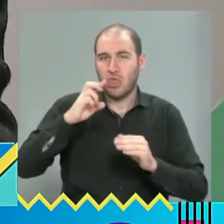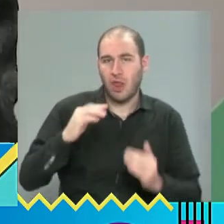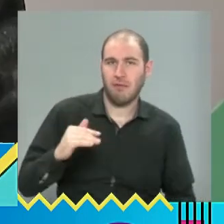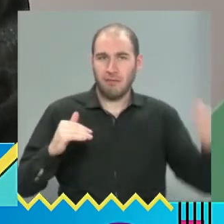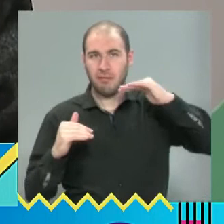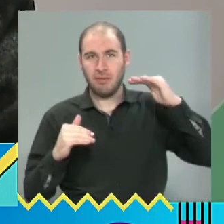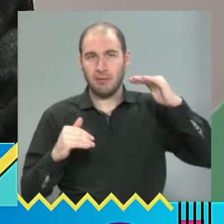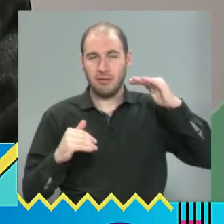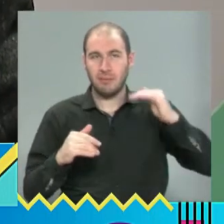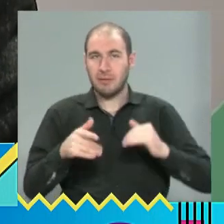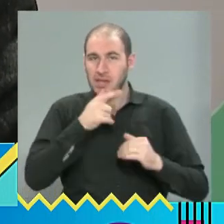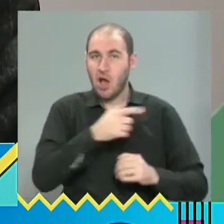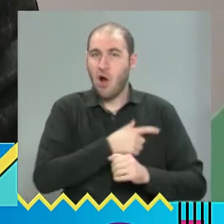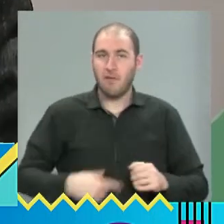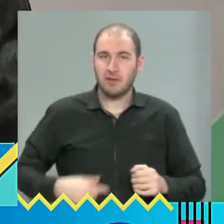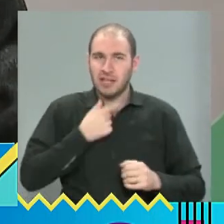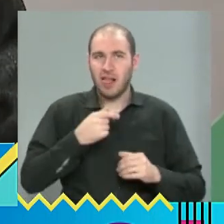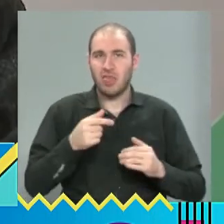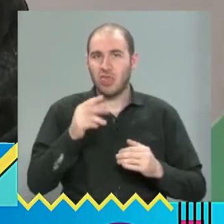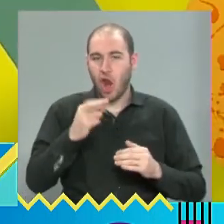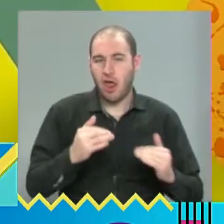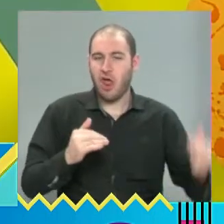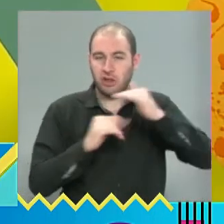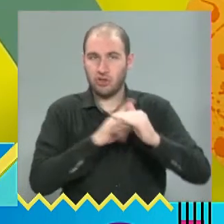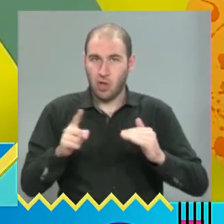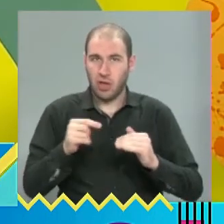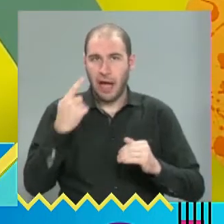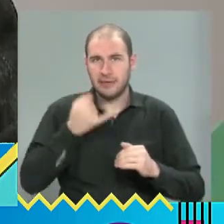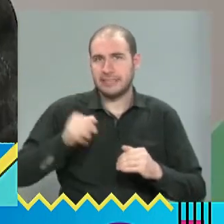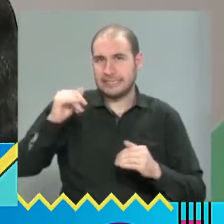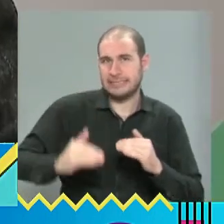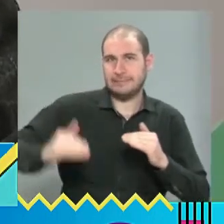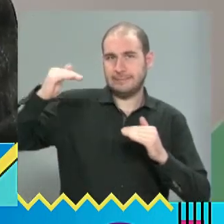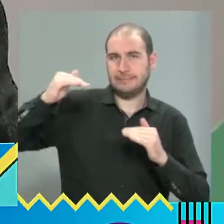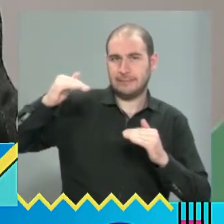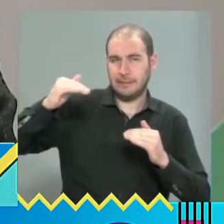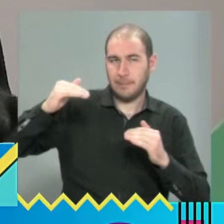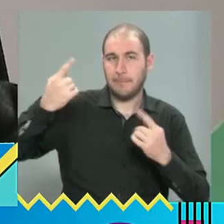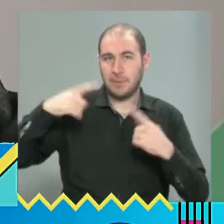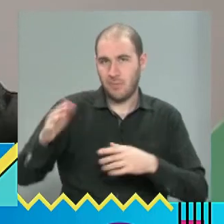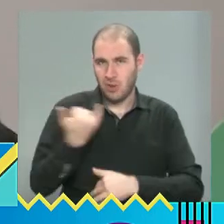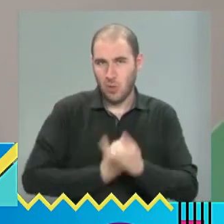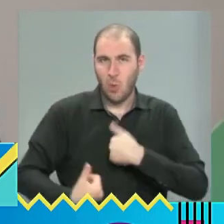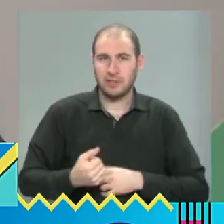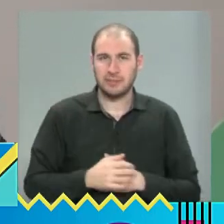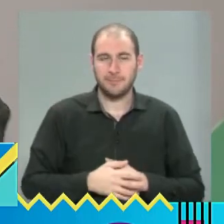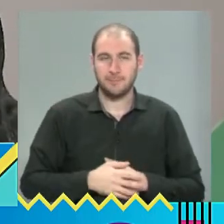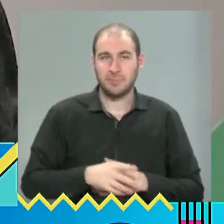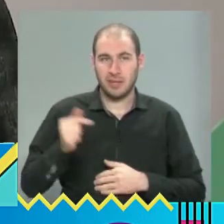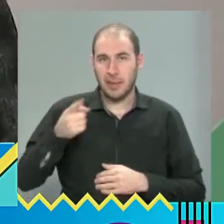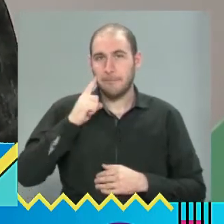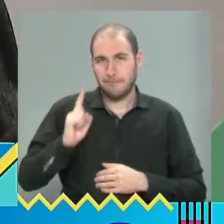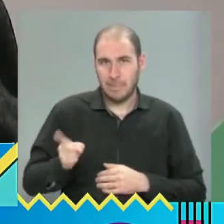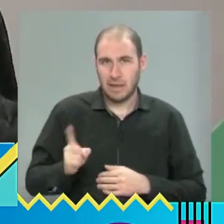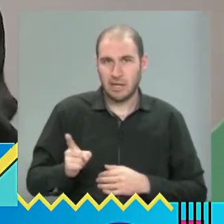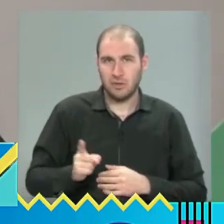salto. Yo creo que el gobierno va a tratar que el dólar no pegue ese salto. Entonces uno dice, la tasa de interés está alta. Pero obviamente, como dice el Fede, está el riesgo